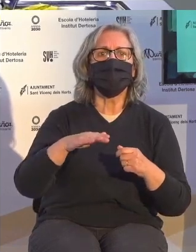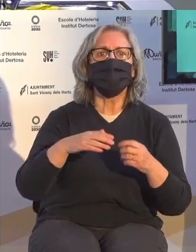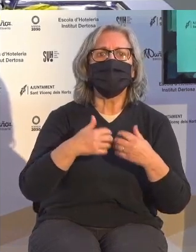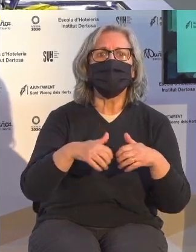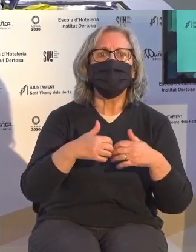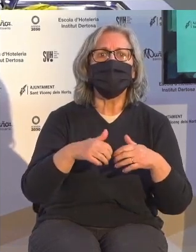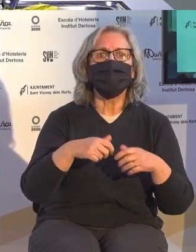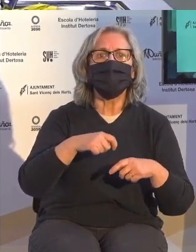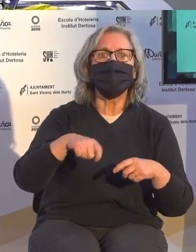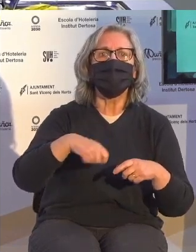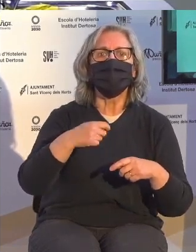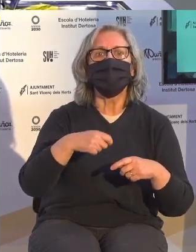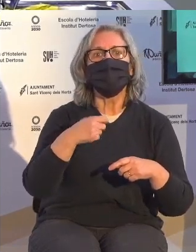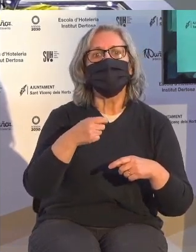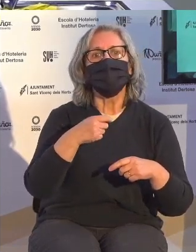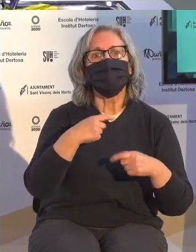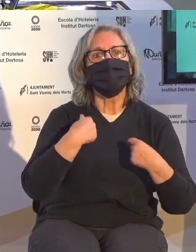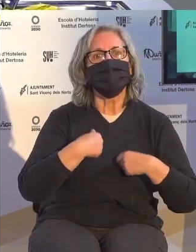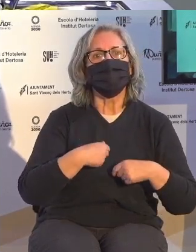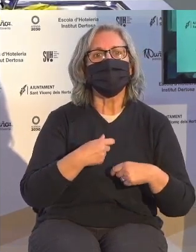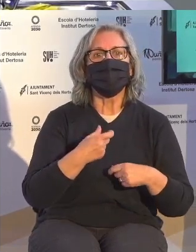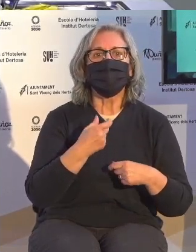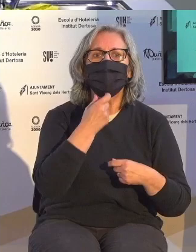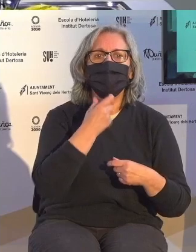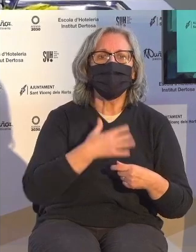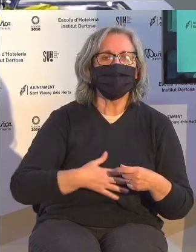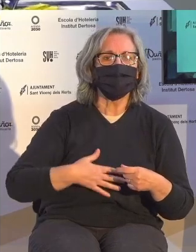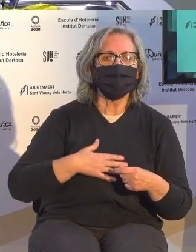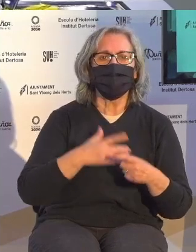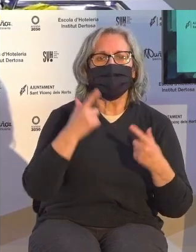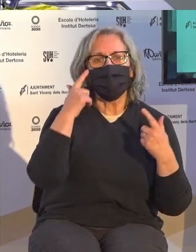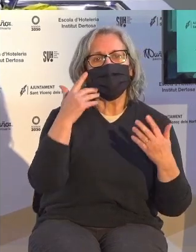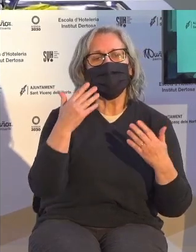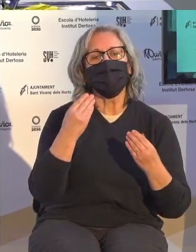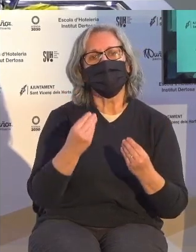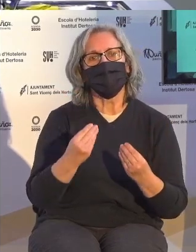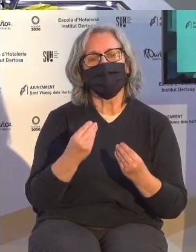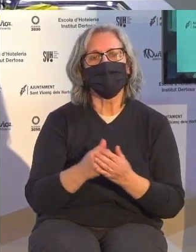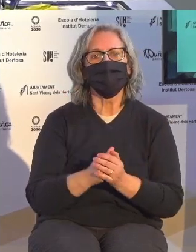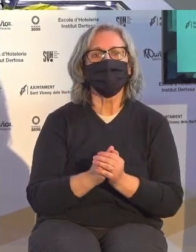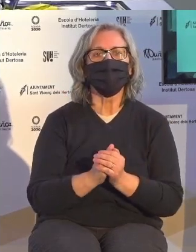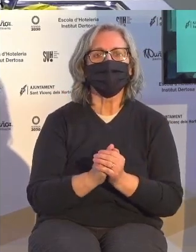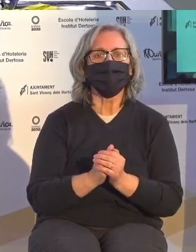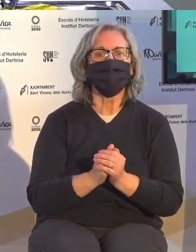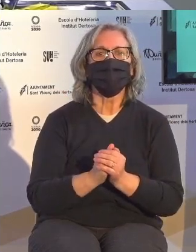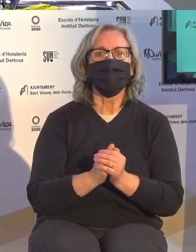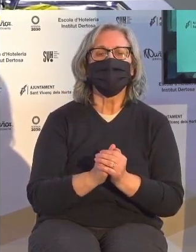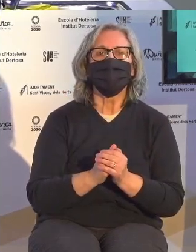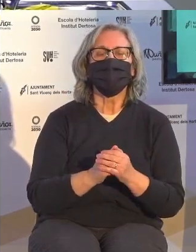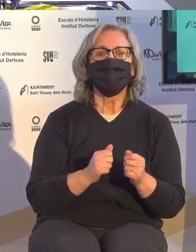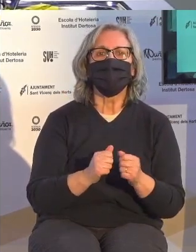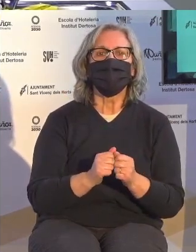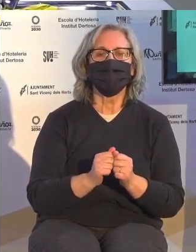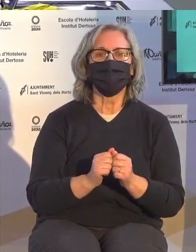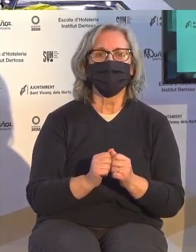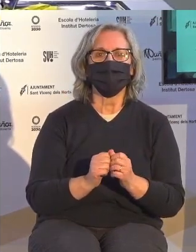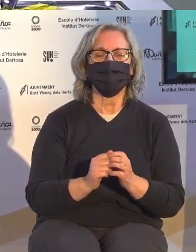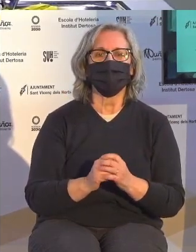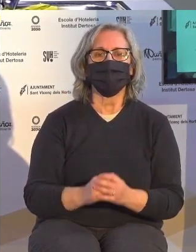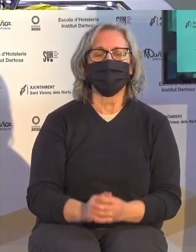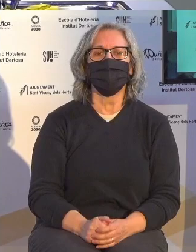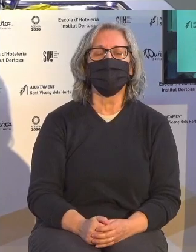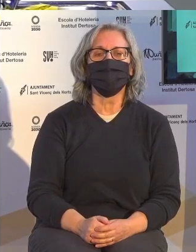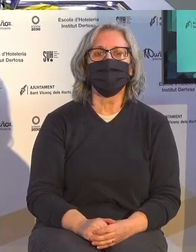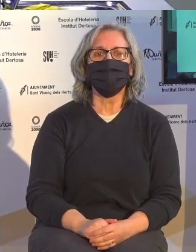una experiencia que es imposible de olvidar es muy buena entonces cuando finalmente me tornado un page tras ser